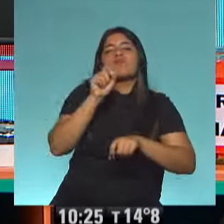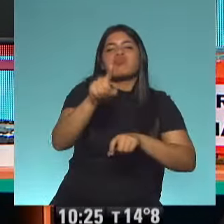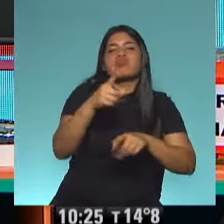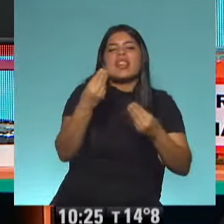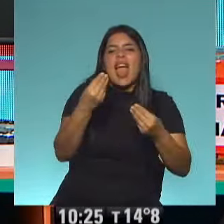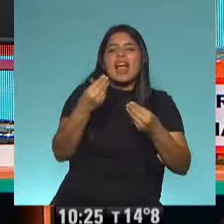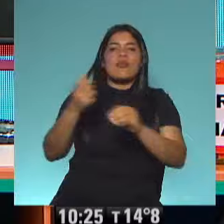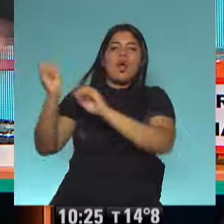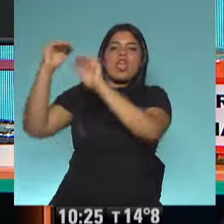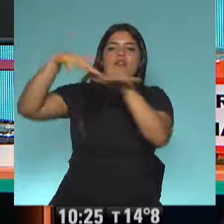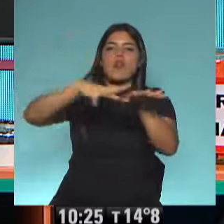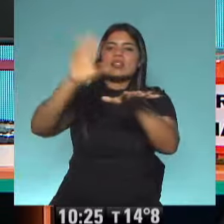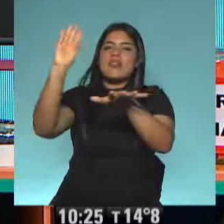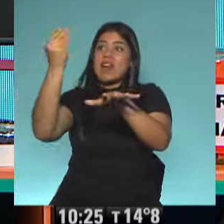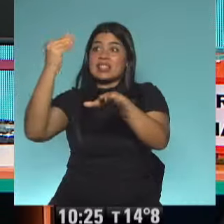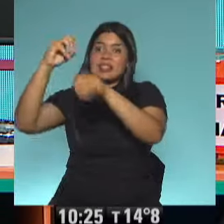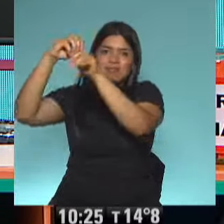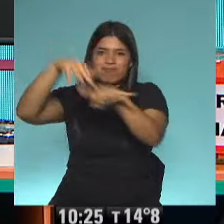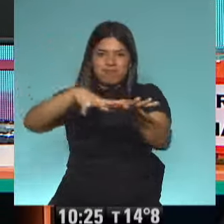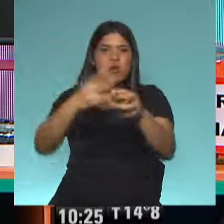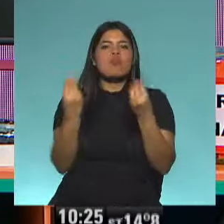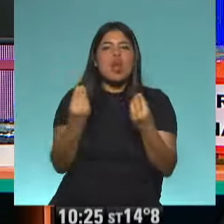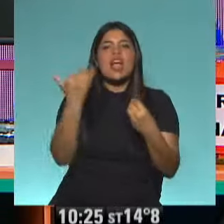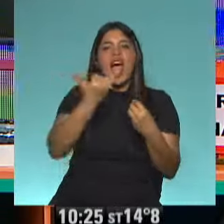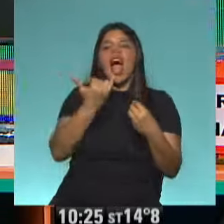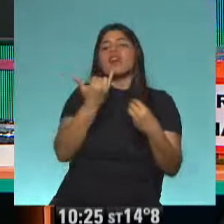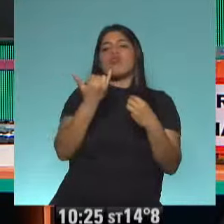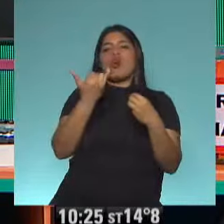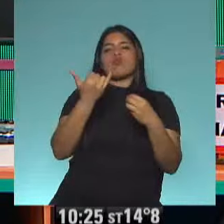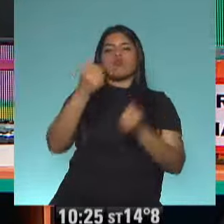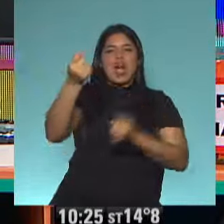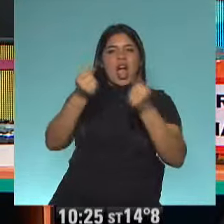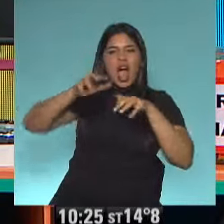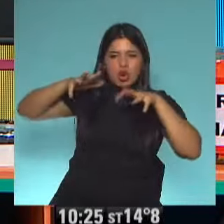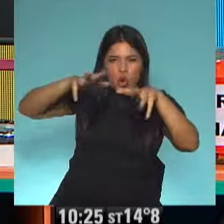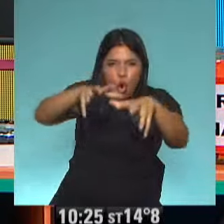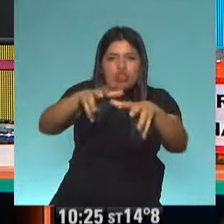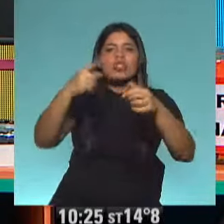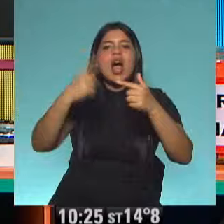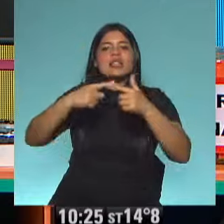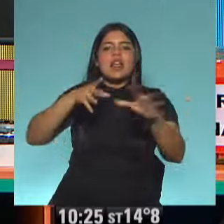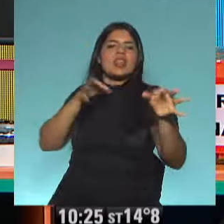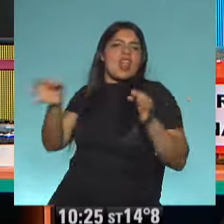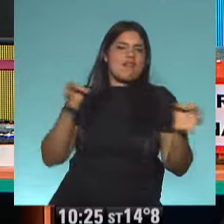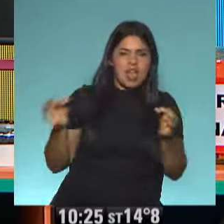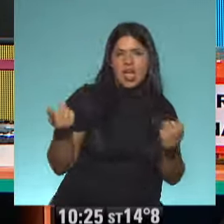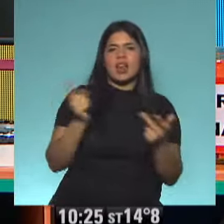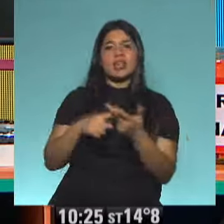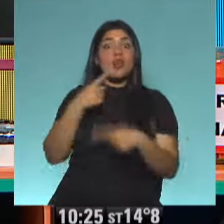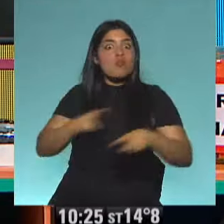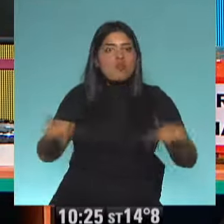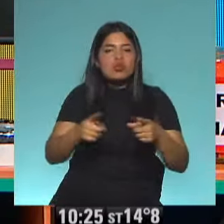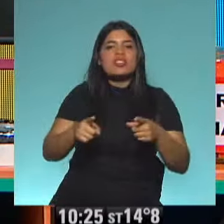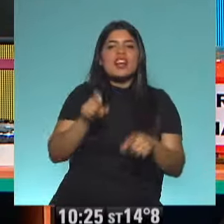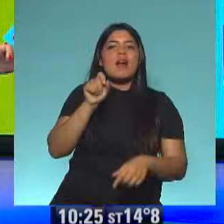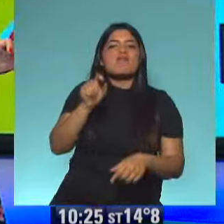¿sí? Todos los trajes, las carrozas, los desfiles tienen la influencia del carnaval de Brasil y la música que suena el candombe